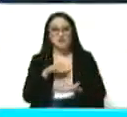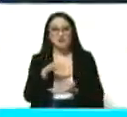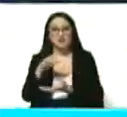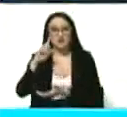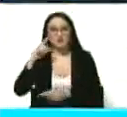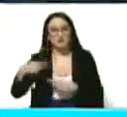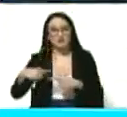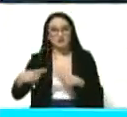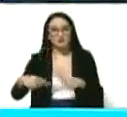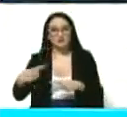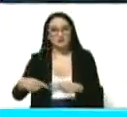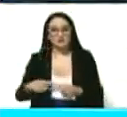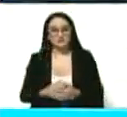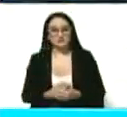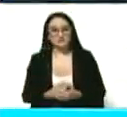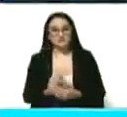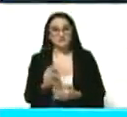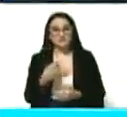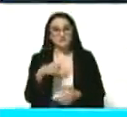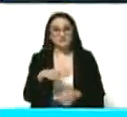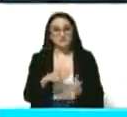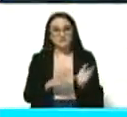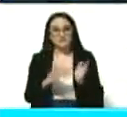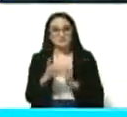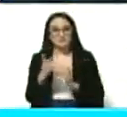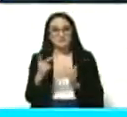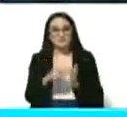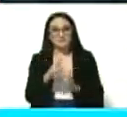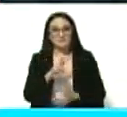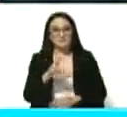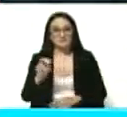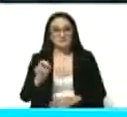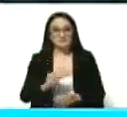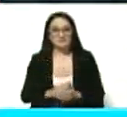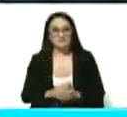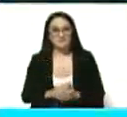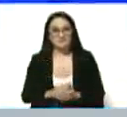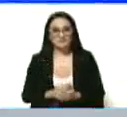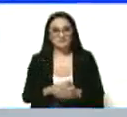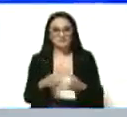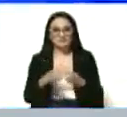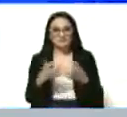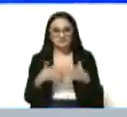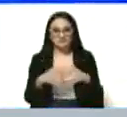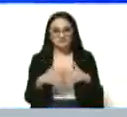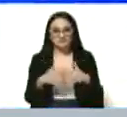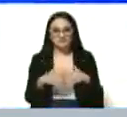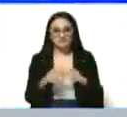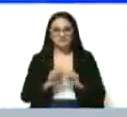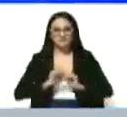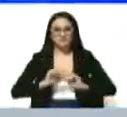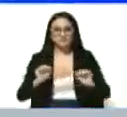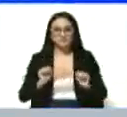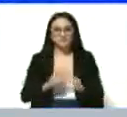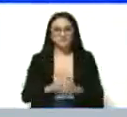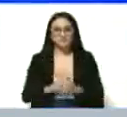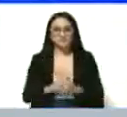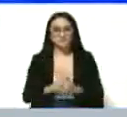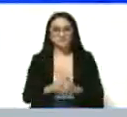día. Solo durante el mes de abril de 2020, la demanda de crudo colapsó